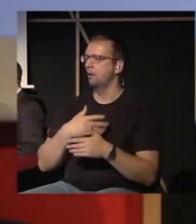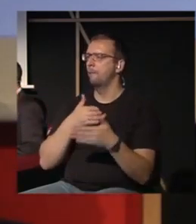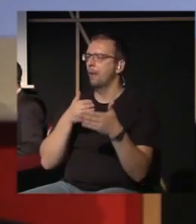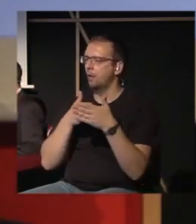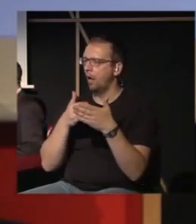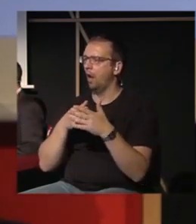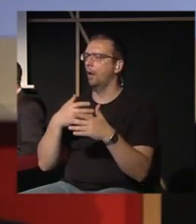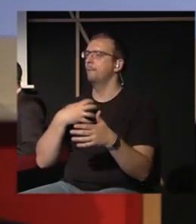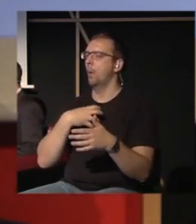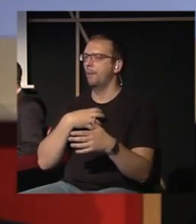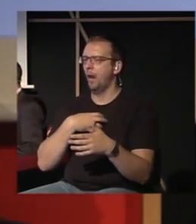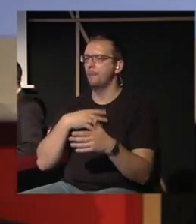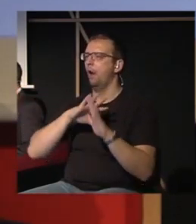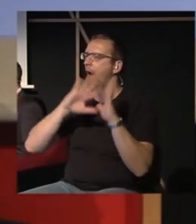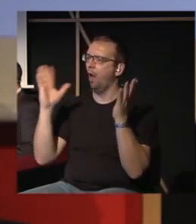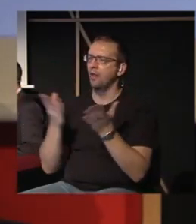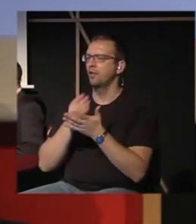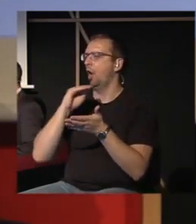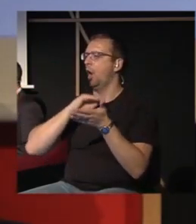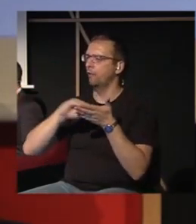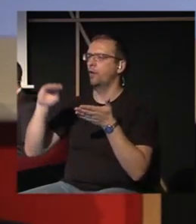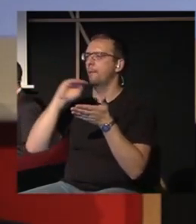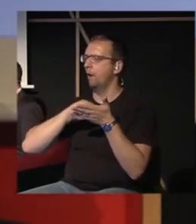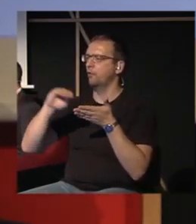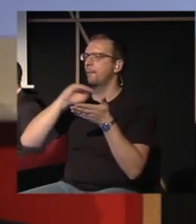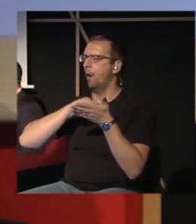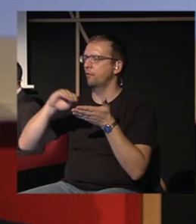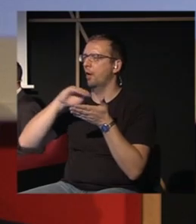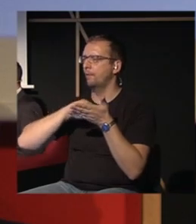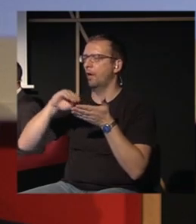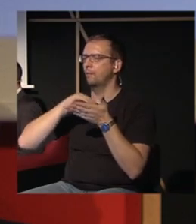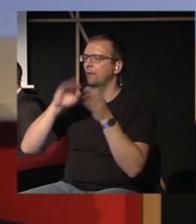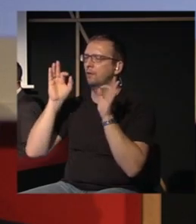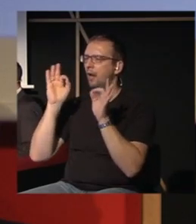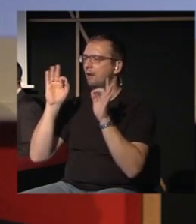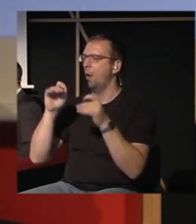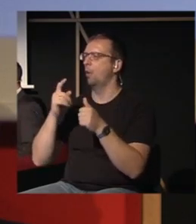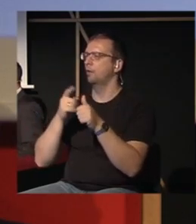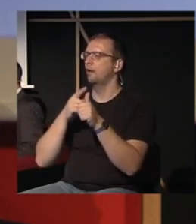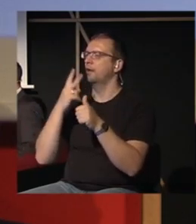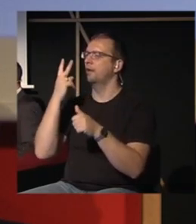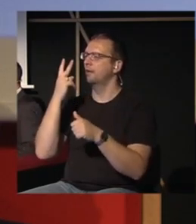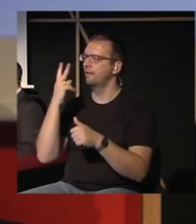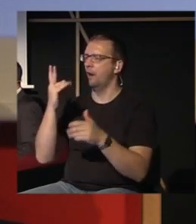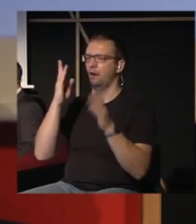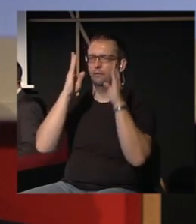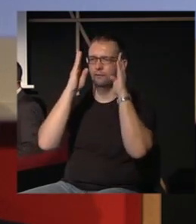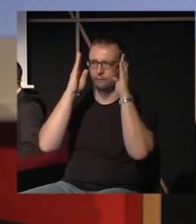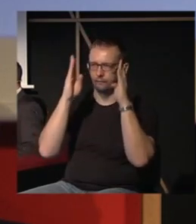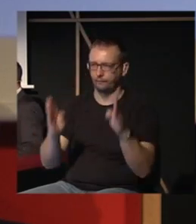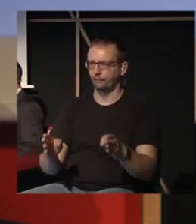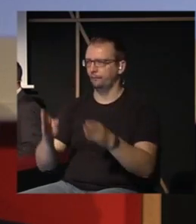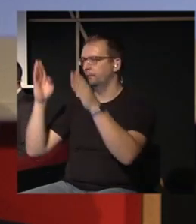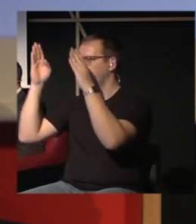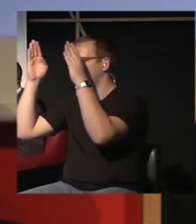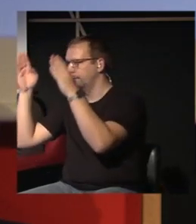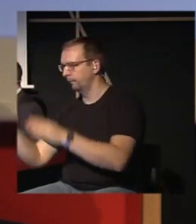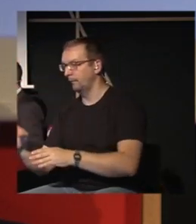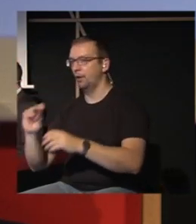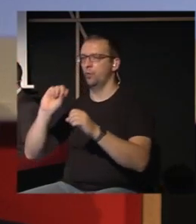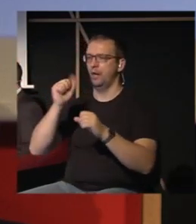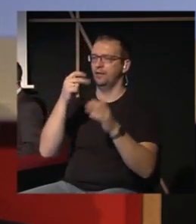decidí trabajar en dos líneas, una línea técnica y una línea social. En la línea técnica nos centramos en las barreras